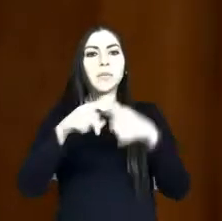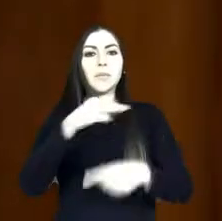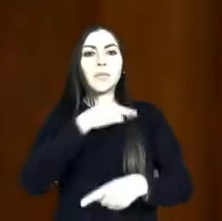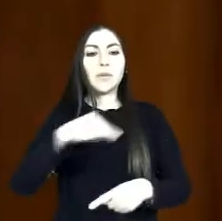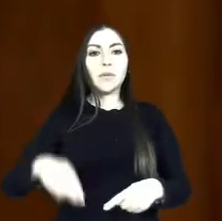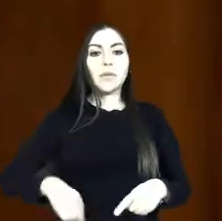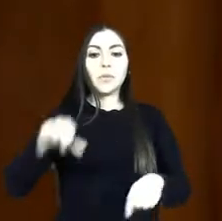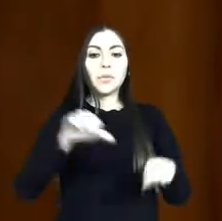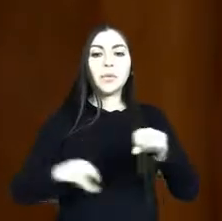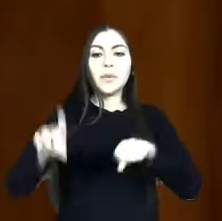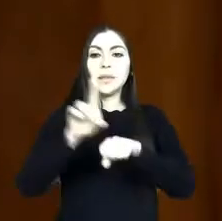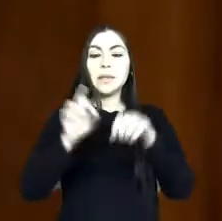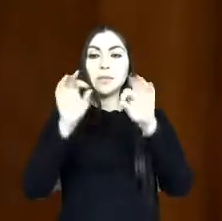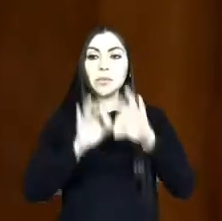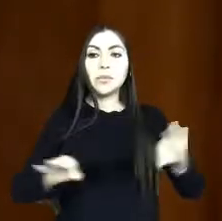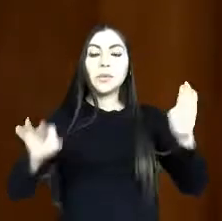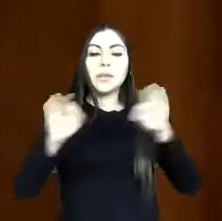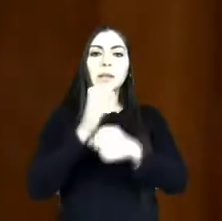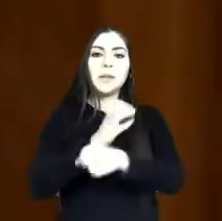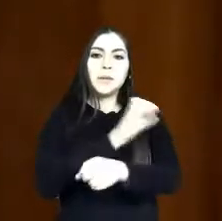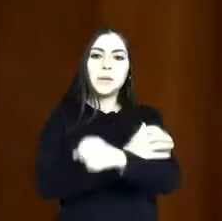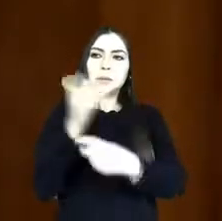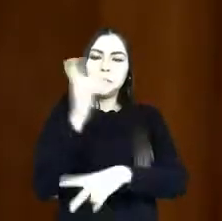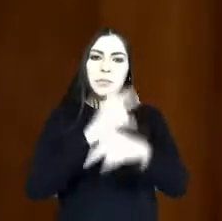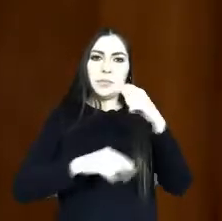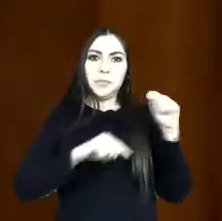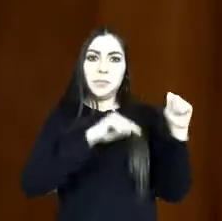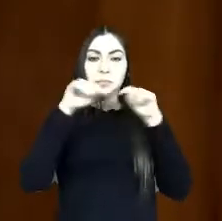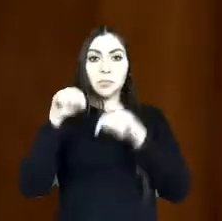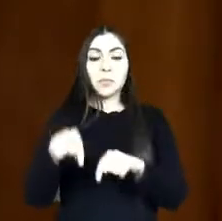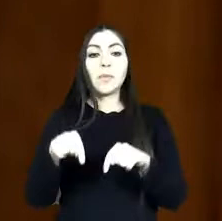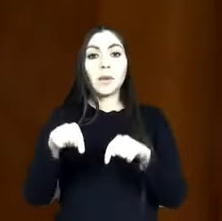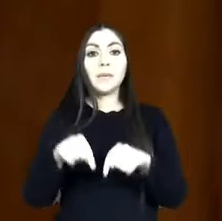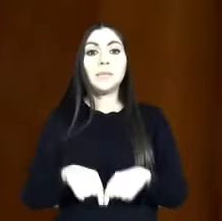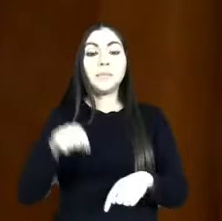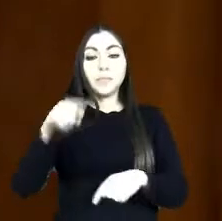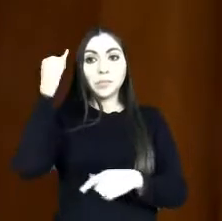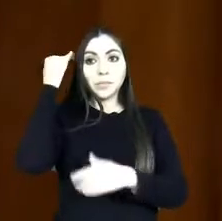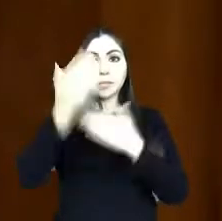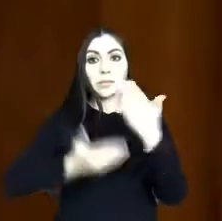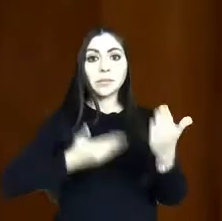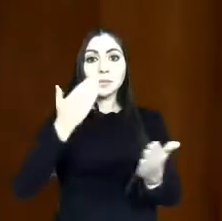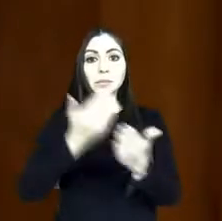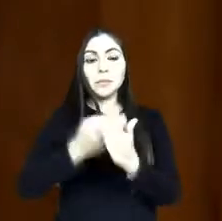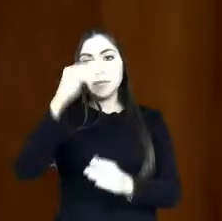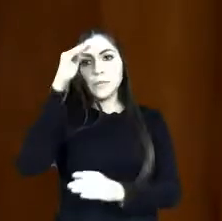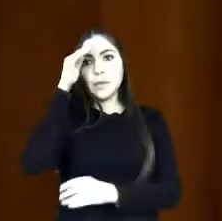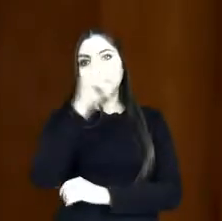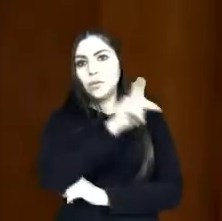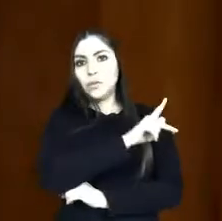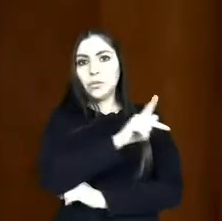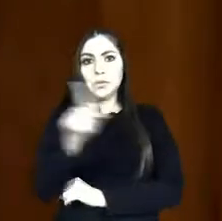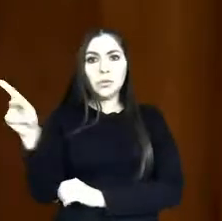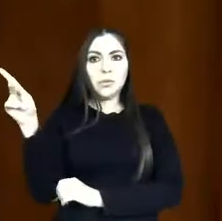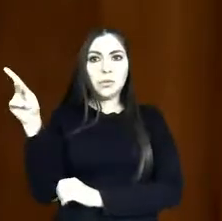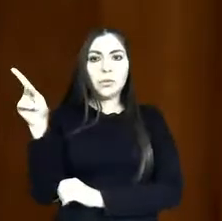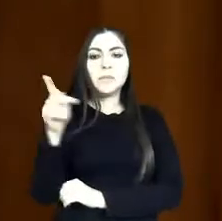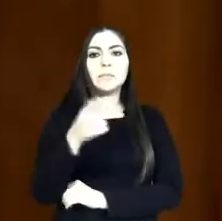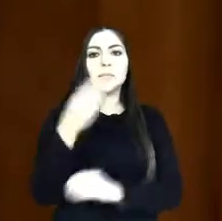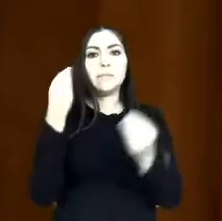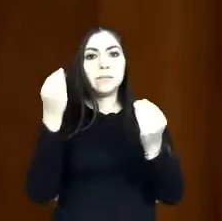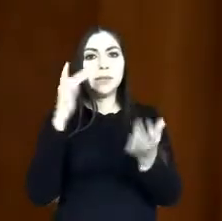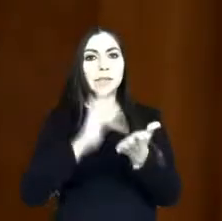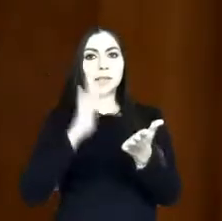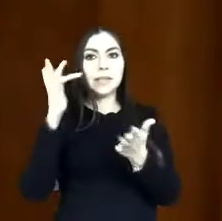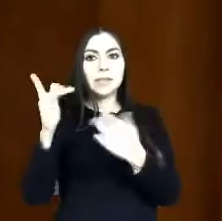importante nos honran con su presencia. Esta iniciativa está pensada en todos y cada uno de ustedes. Muchas gracias